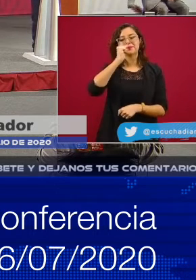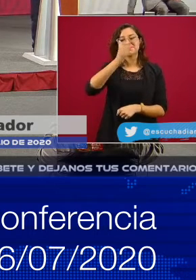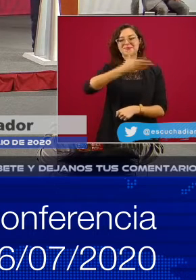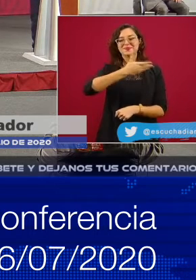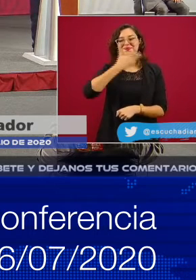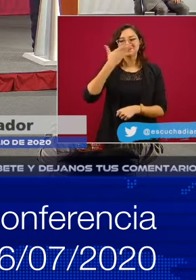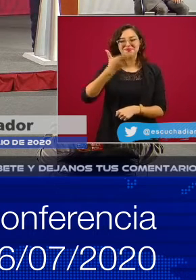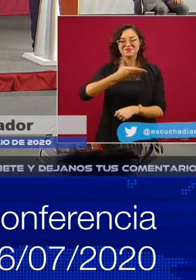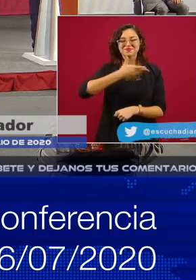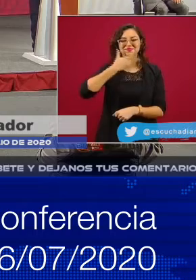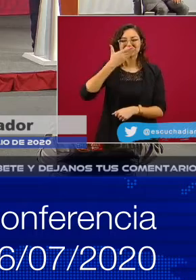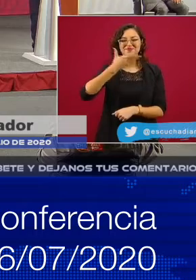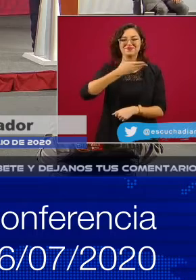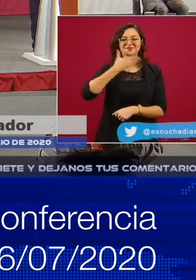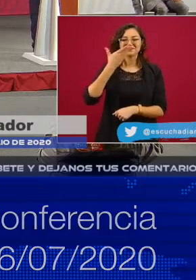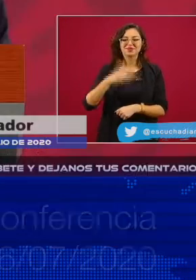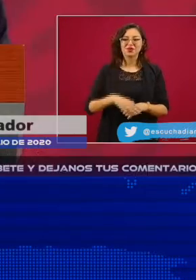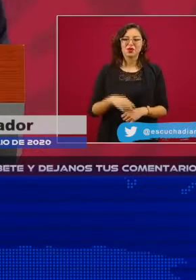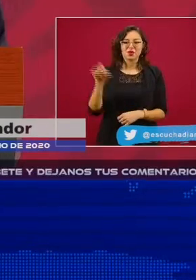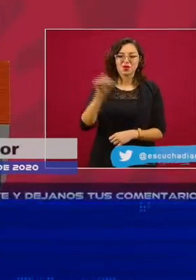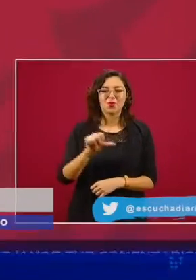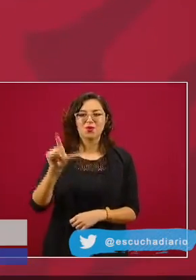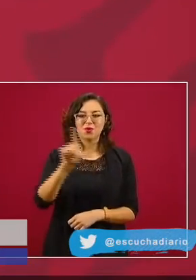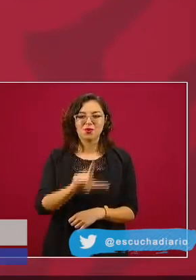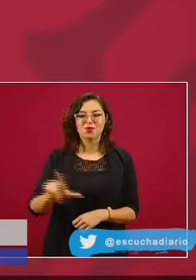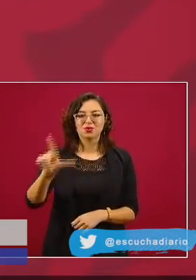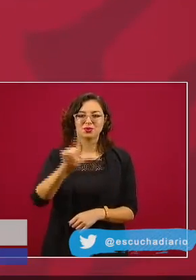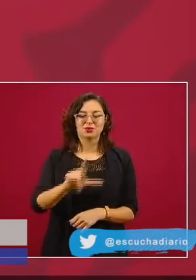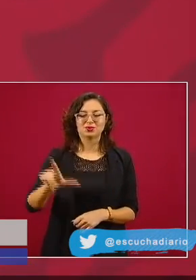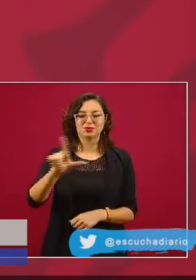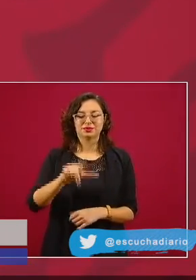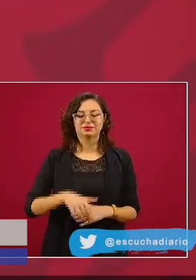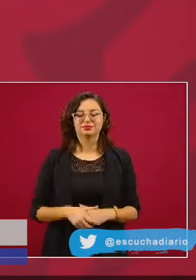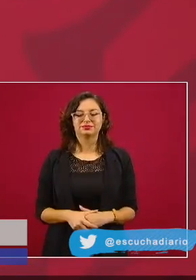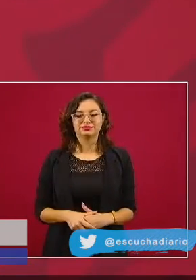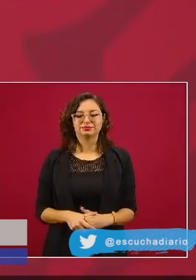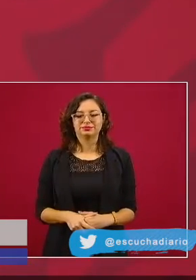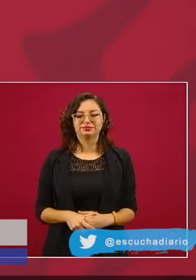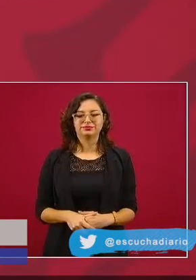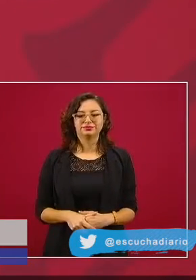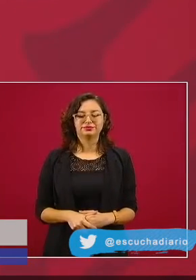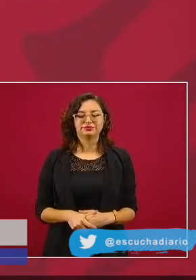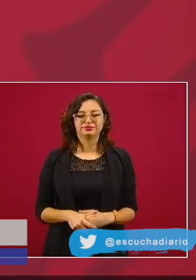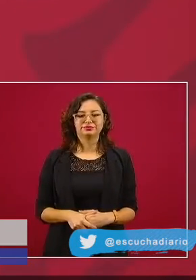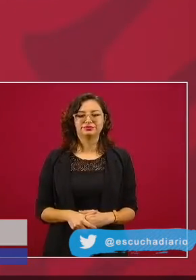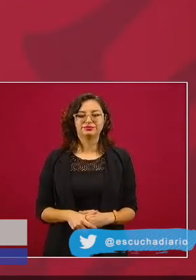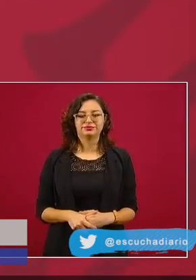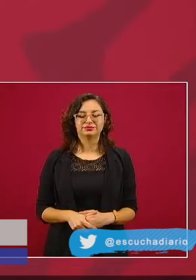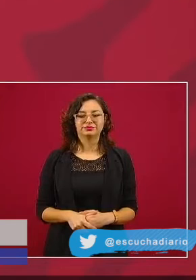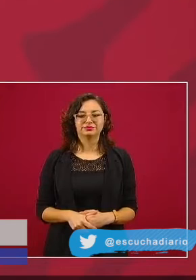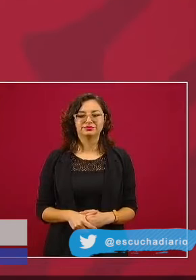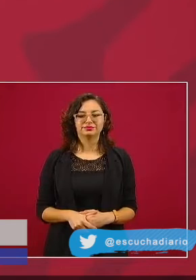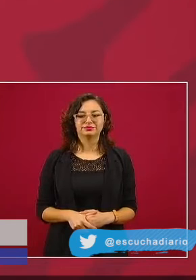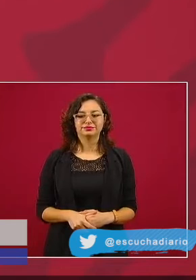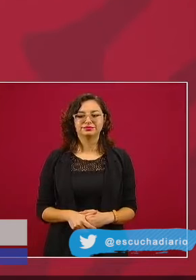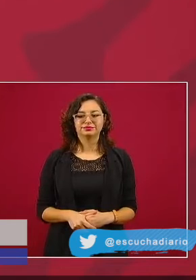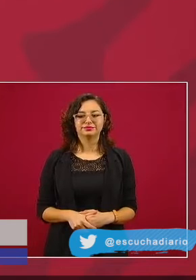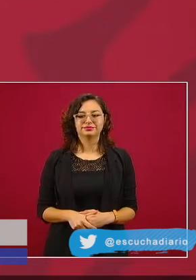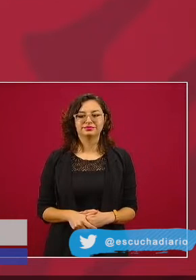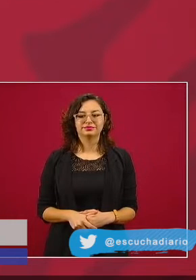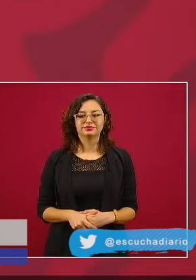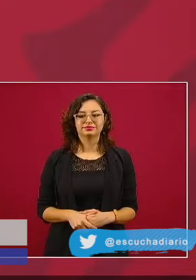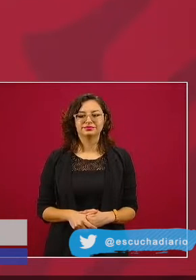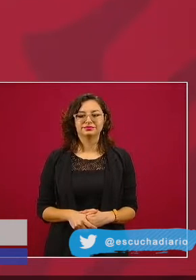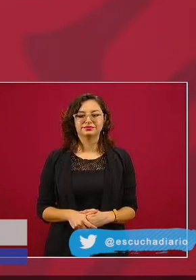siempre, este lunes. El día de hoy el presidente inicia su conferencia mencionando que el pueblo de México